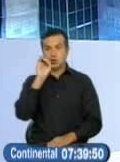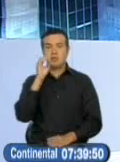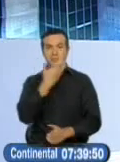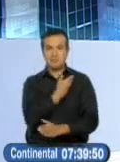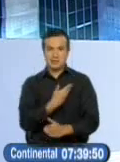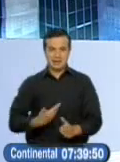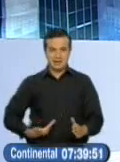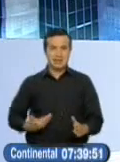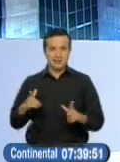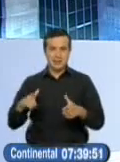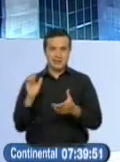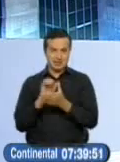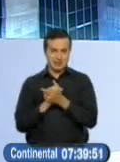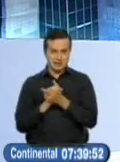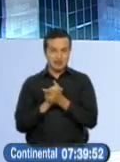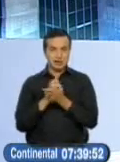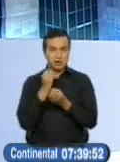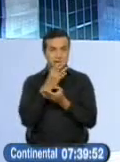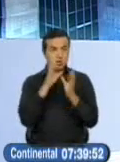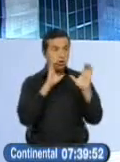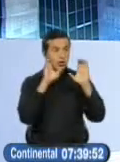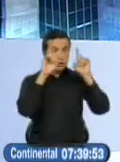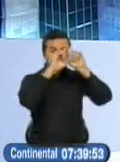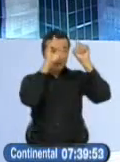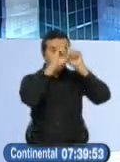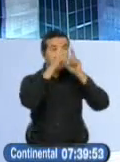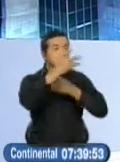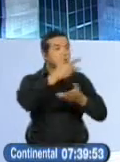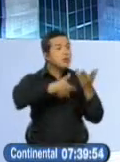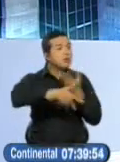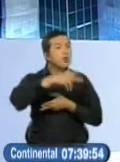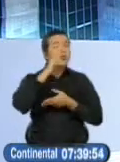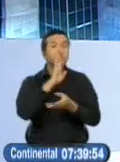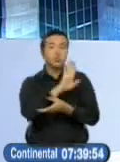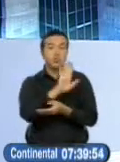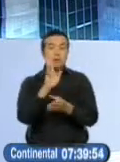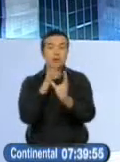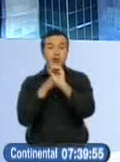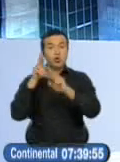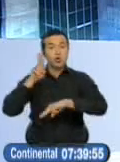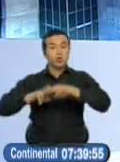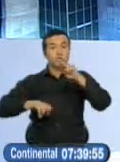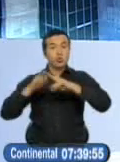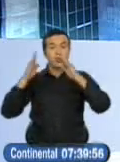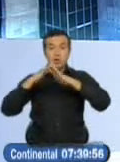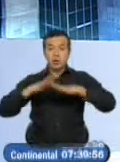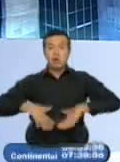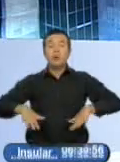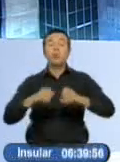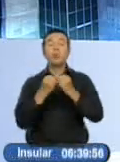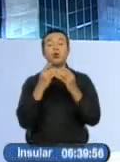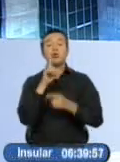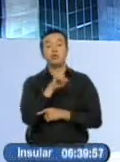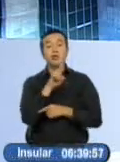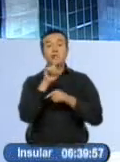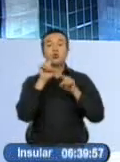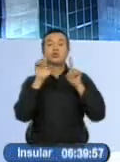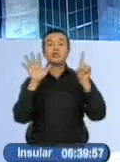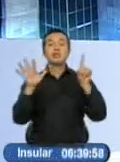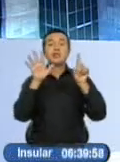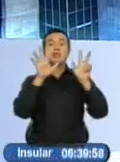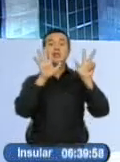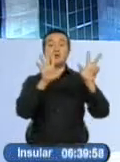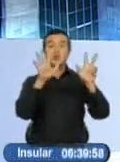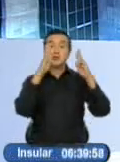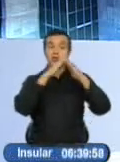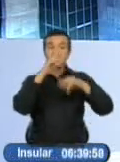Moreno, dialogó con empresarios de la construcción que participarán en el programa Casa para Todos. Solo en ese cantón manabita serán 168 las viviendas